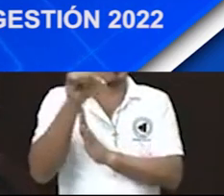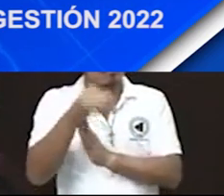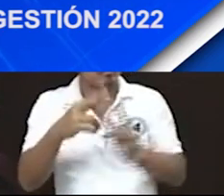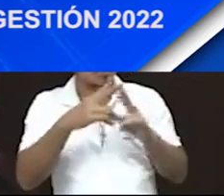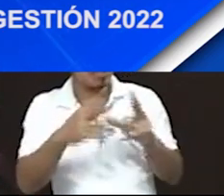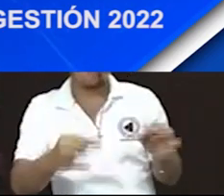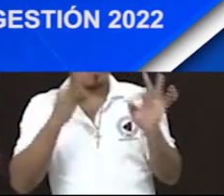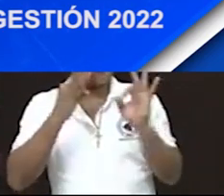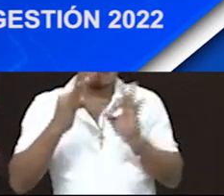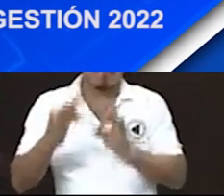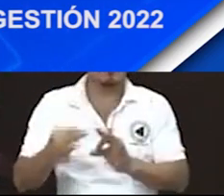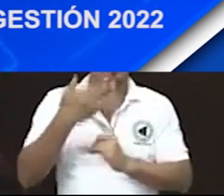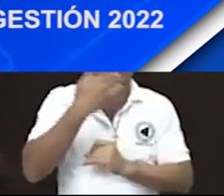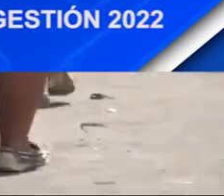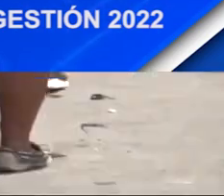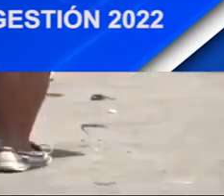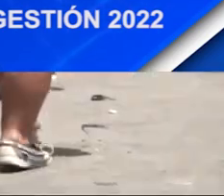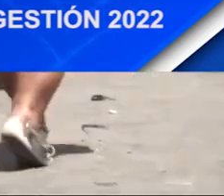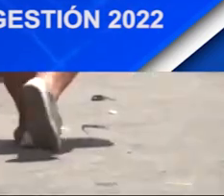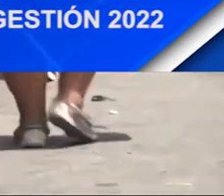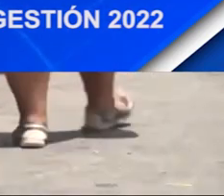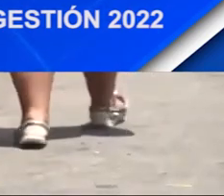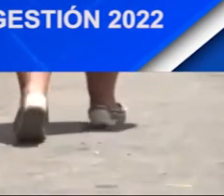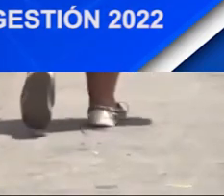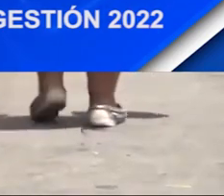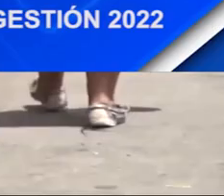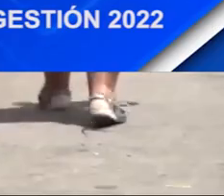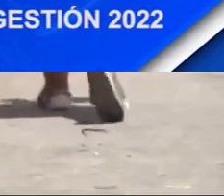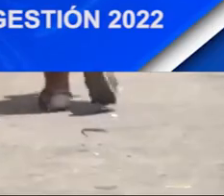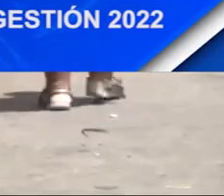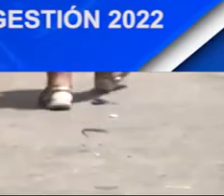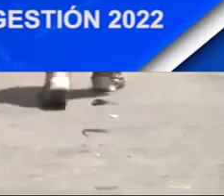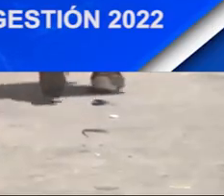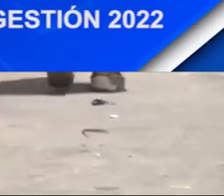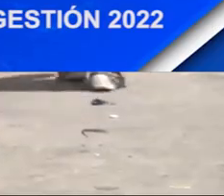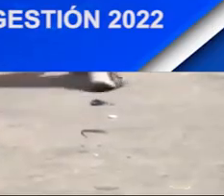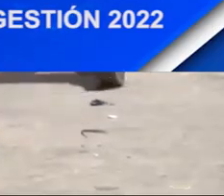país a nivel nacional e internacional,